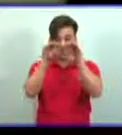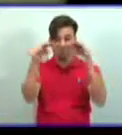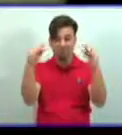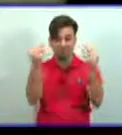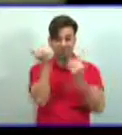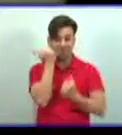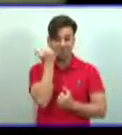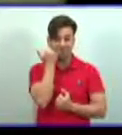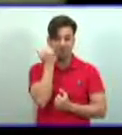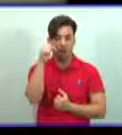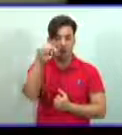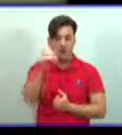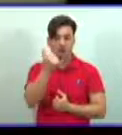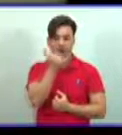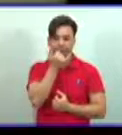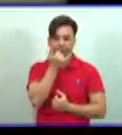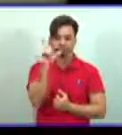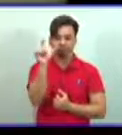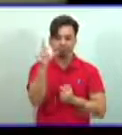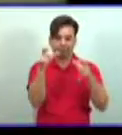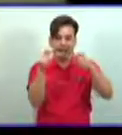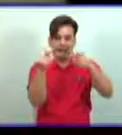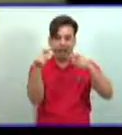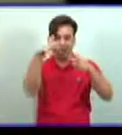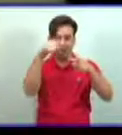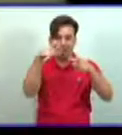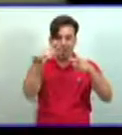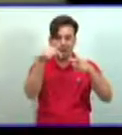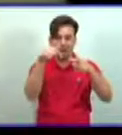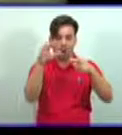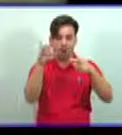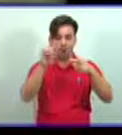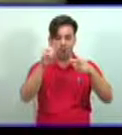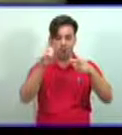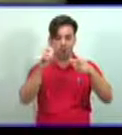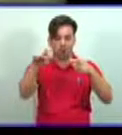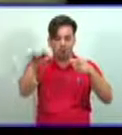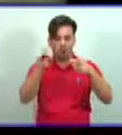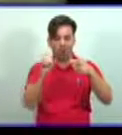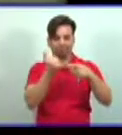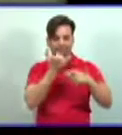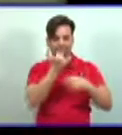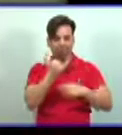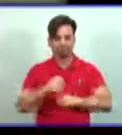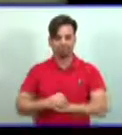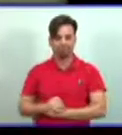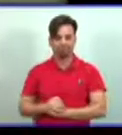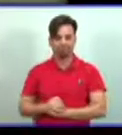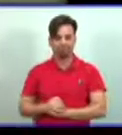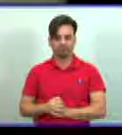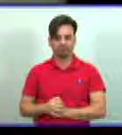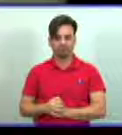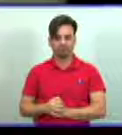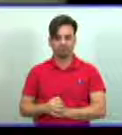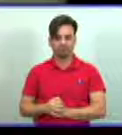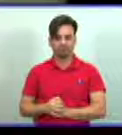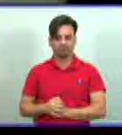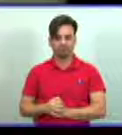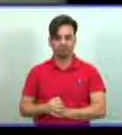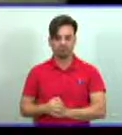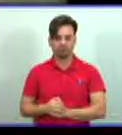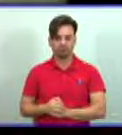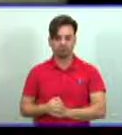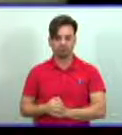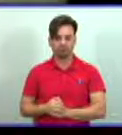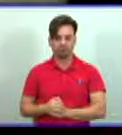de los fenómenos interesantes que suceden en la atmósfera y que muchas veces conocemos de mal manera, que es un